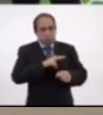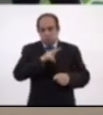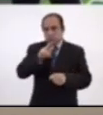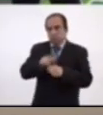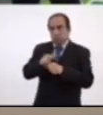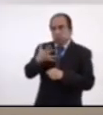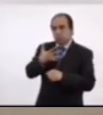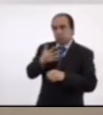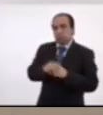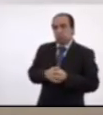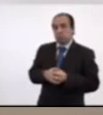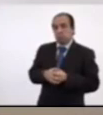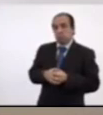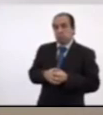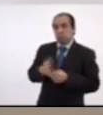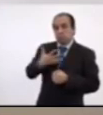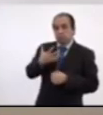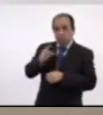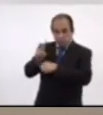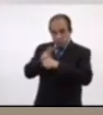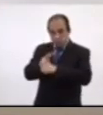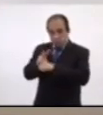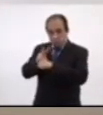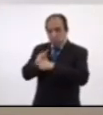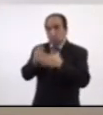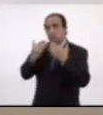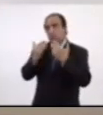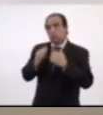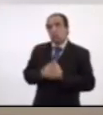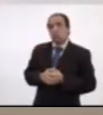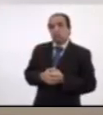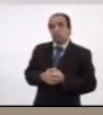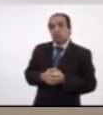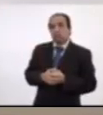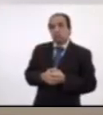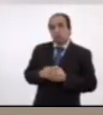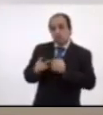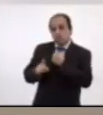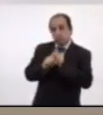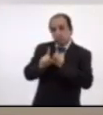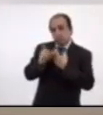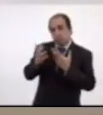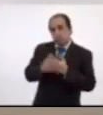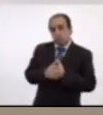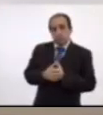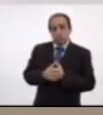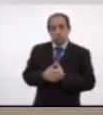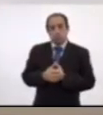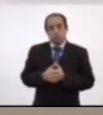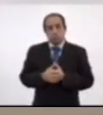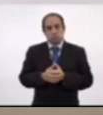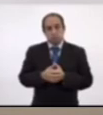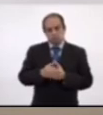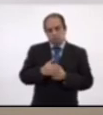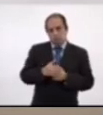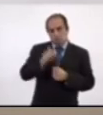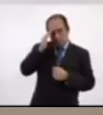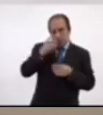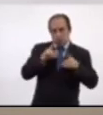hay, evidentemente se va a estar vigilando para que no haya ningún episodio, y yo creo que se va a desarrollar la elección en